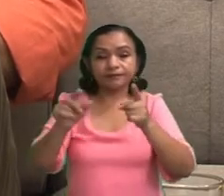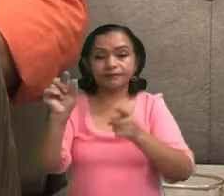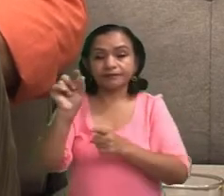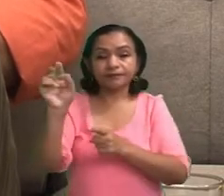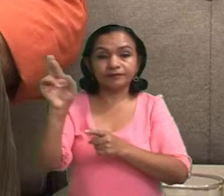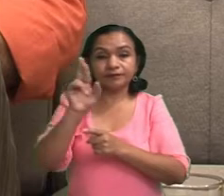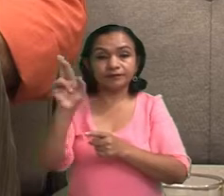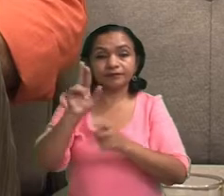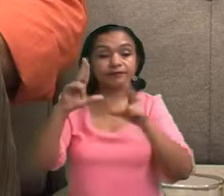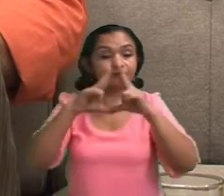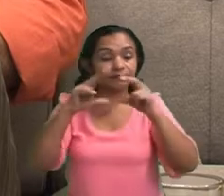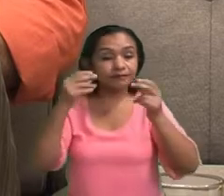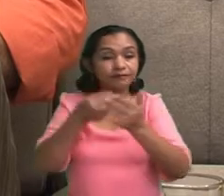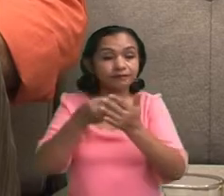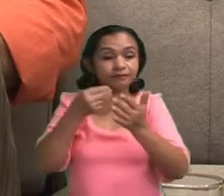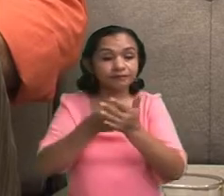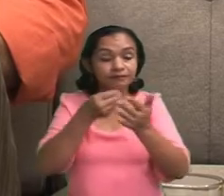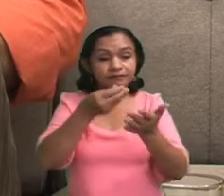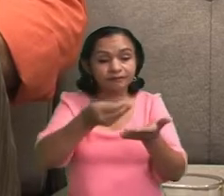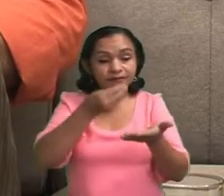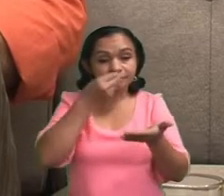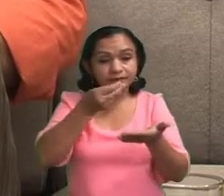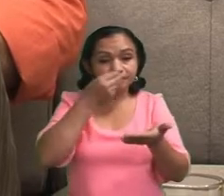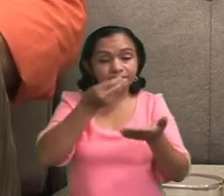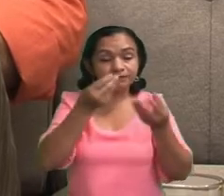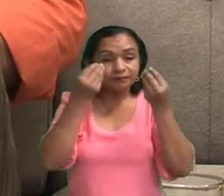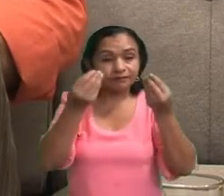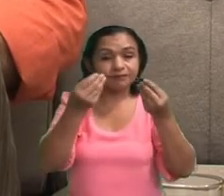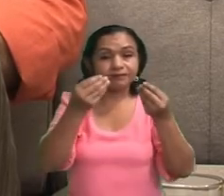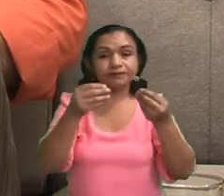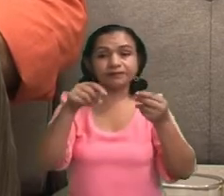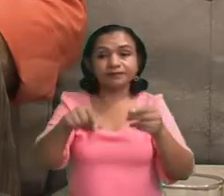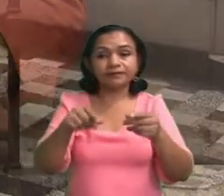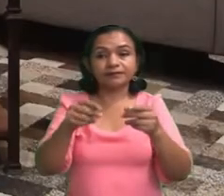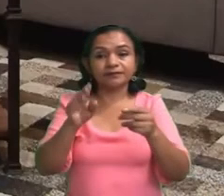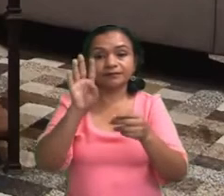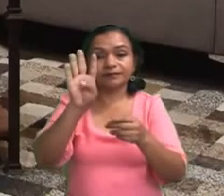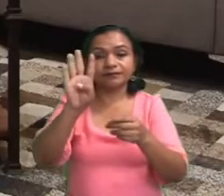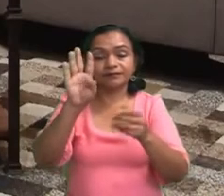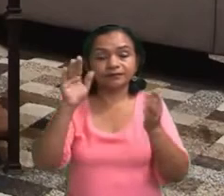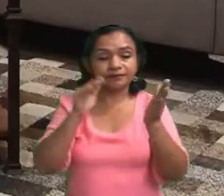frijoles. Okay. Entonces, nosotros producimos